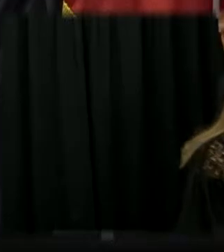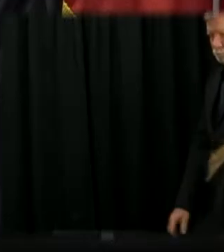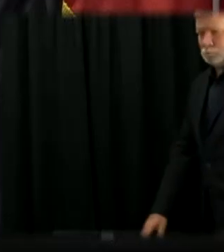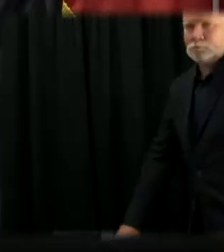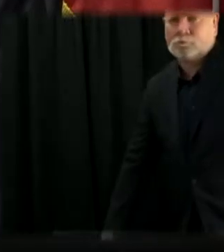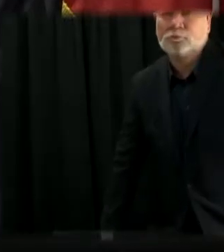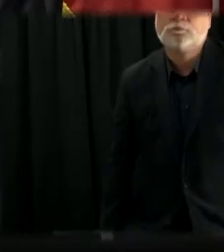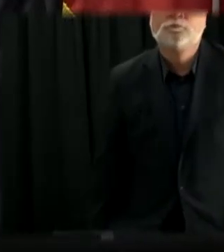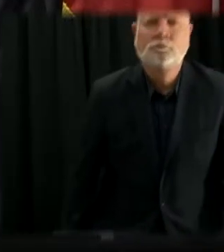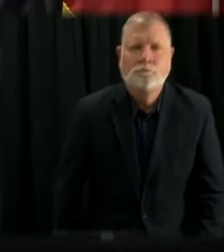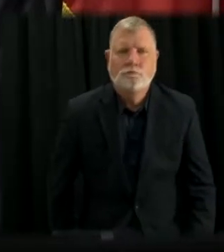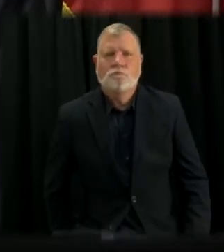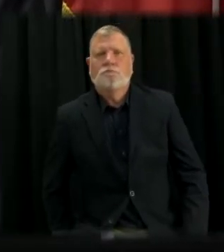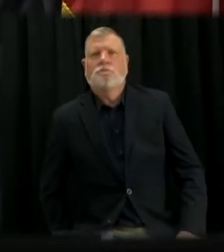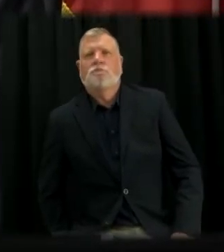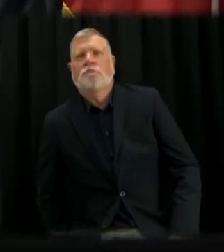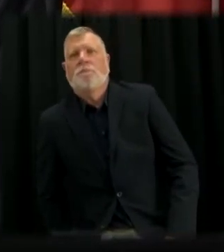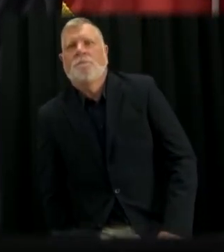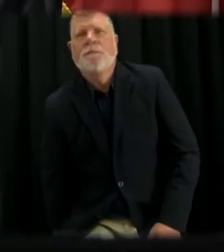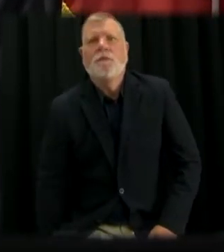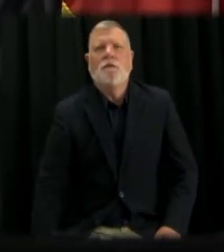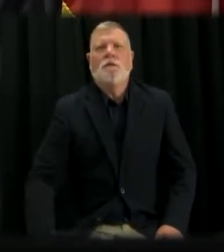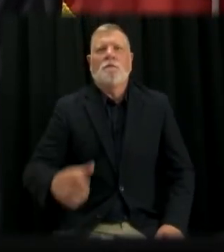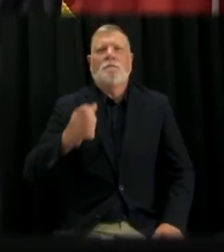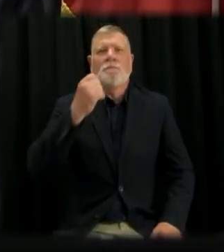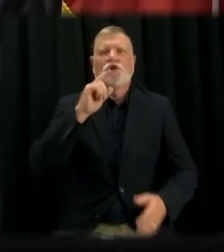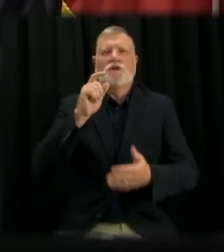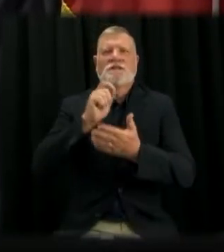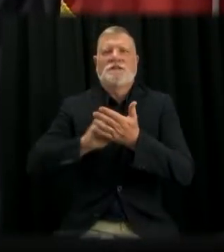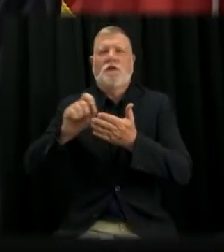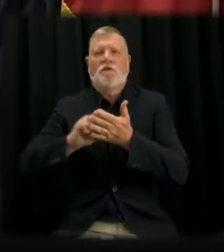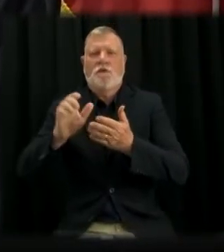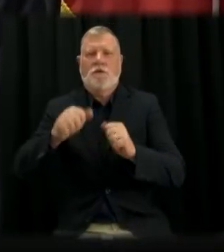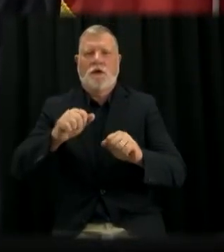Señor secretario, ¿puede comentar?